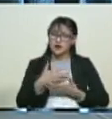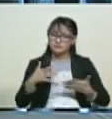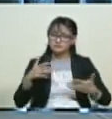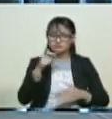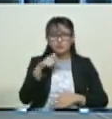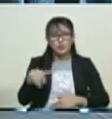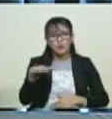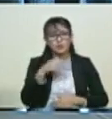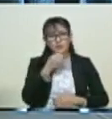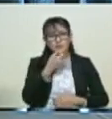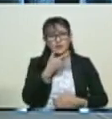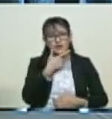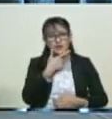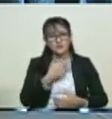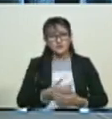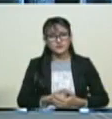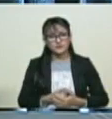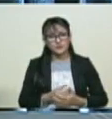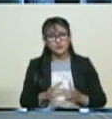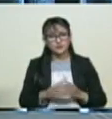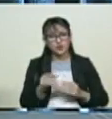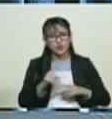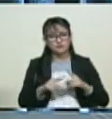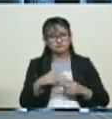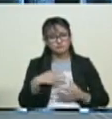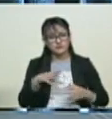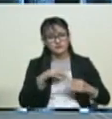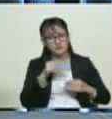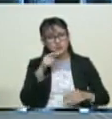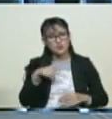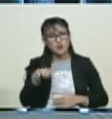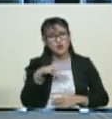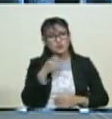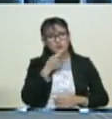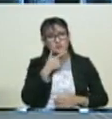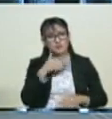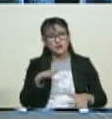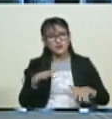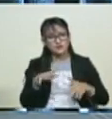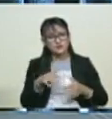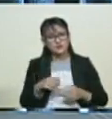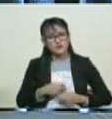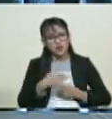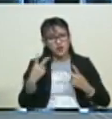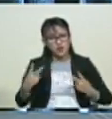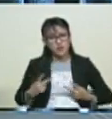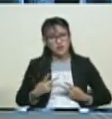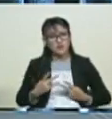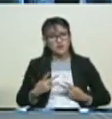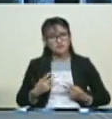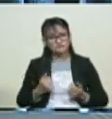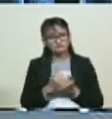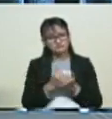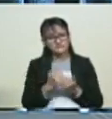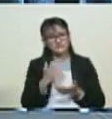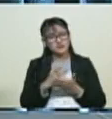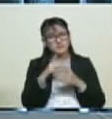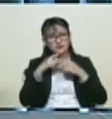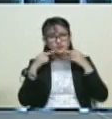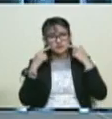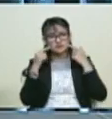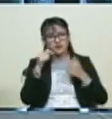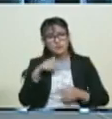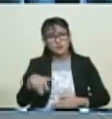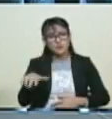hermoso todos los que estamos aquí reconocemos en nuestro pueblo un pueblo hermoso lleno de valores siempre con una sonrisa es el